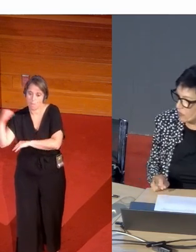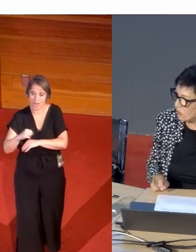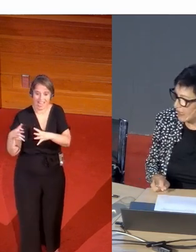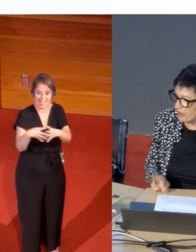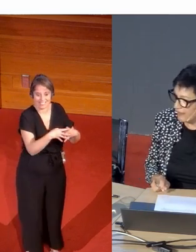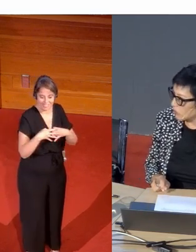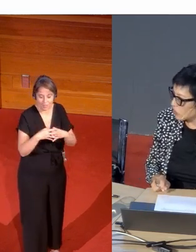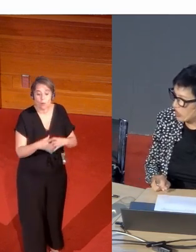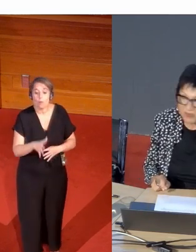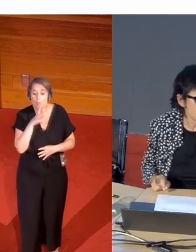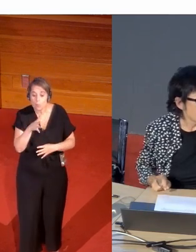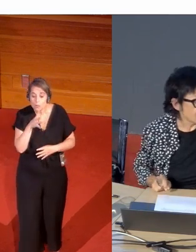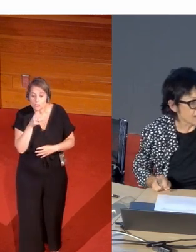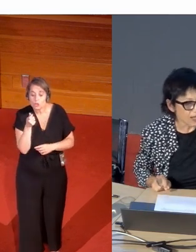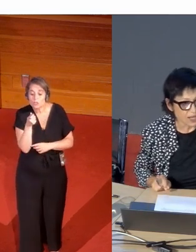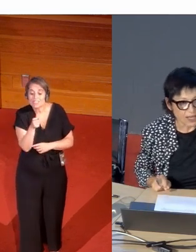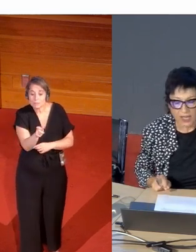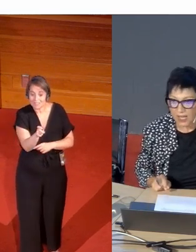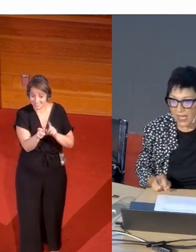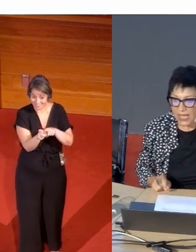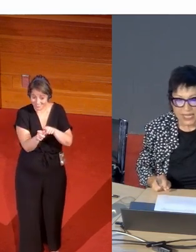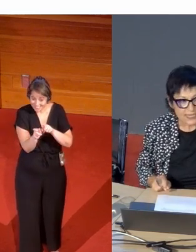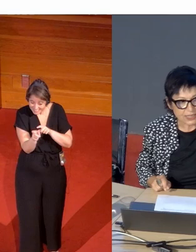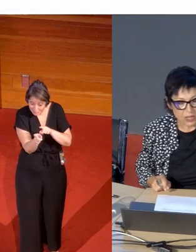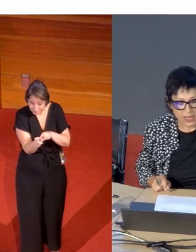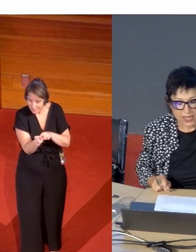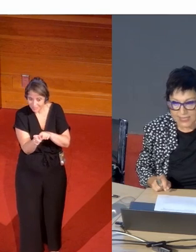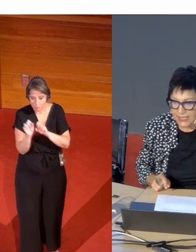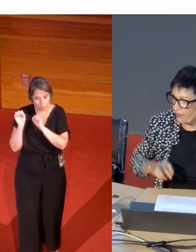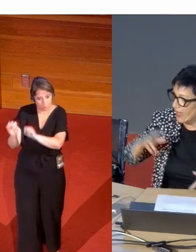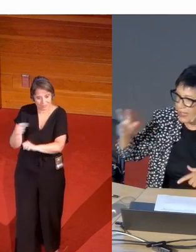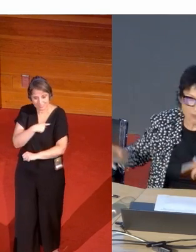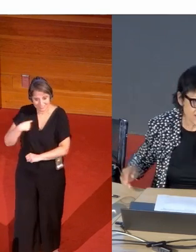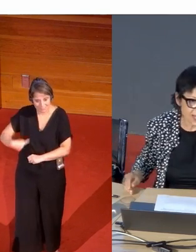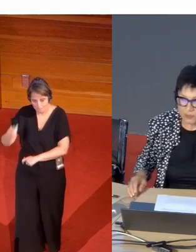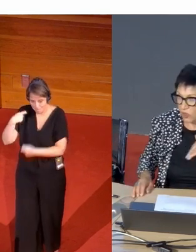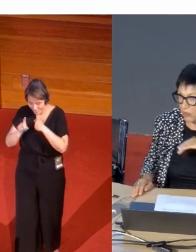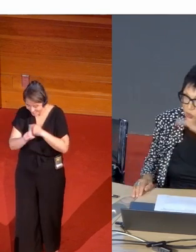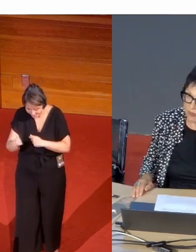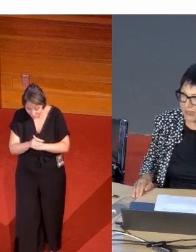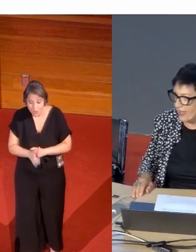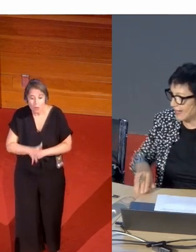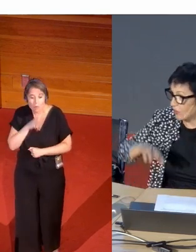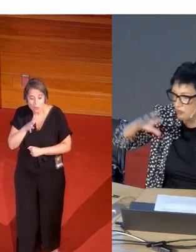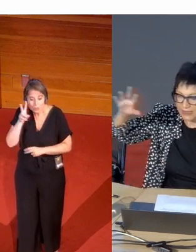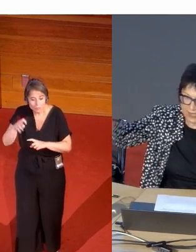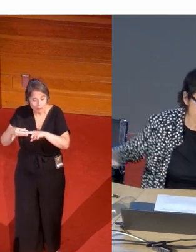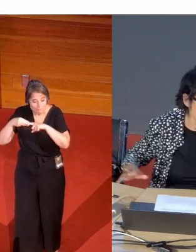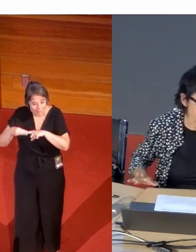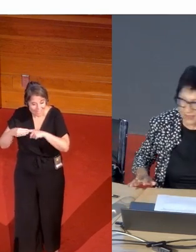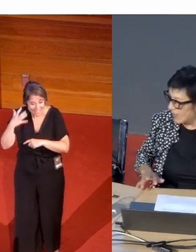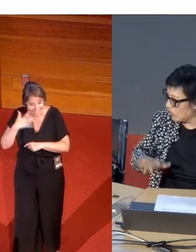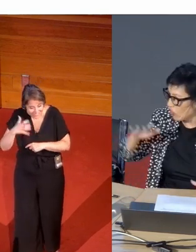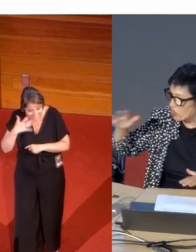ahí que prohiban la venta de algunos chips a a est a China de ahí la pelea por los famosos metales raros y